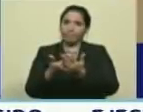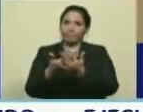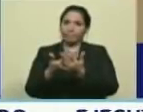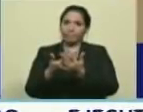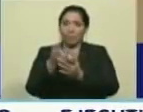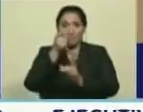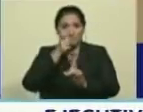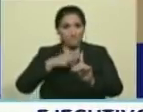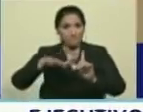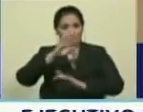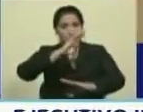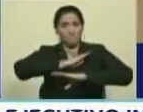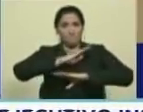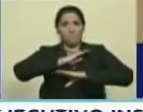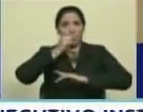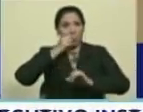pueblo